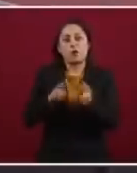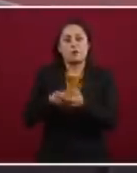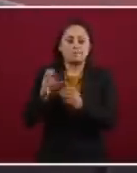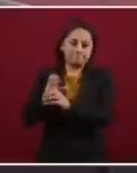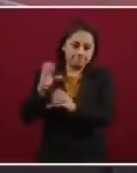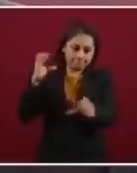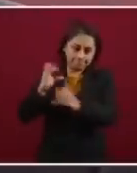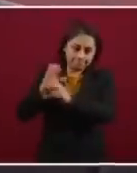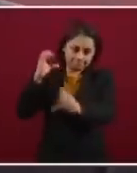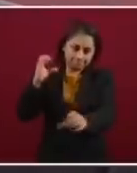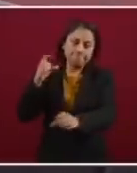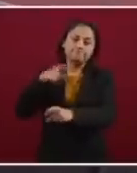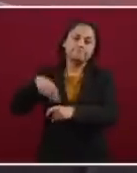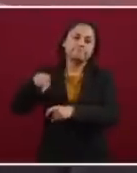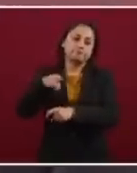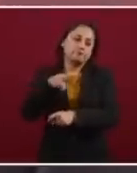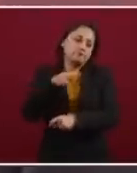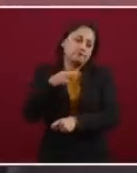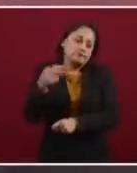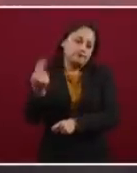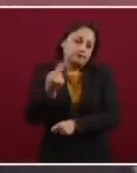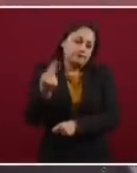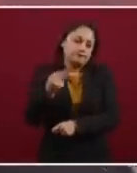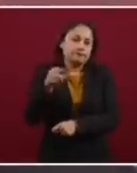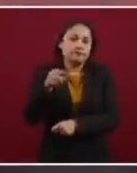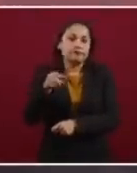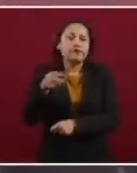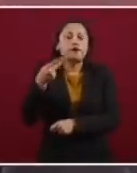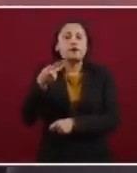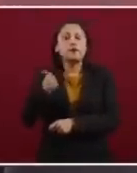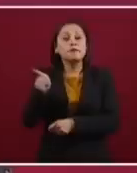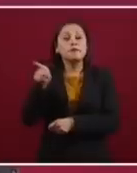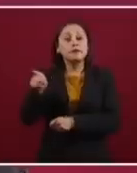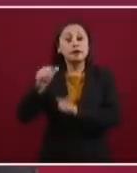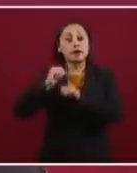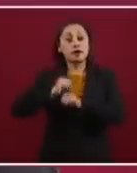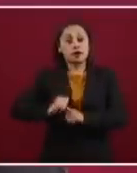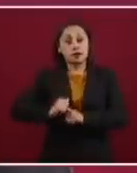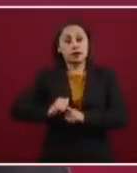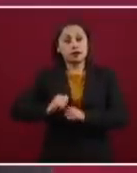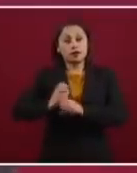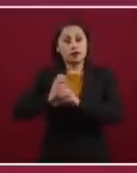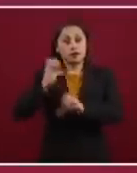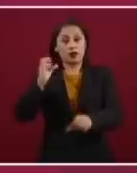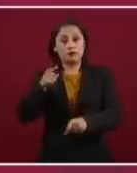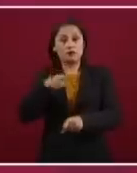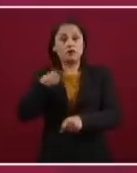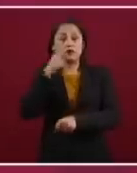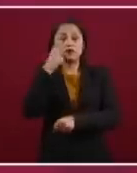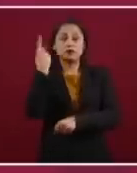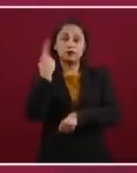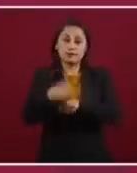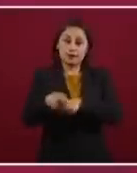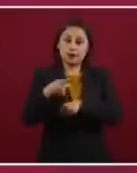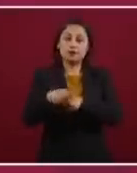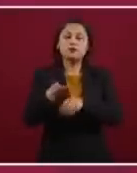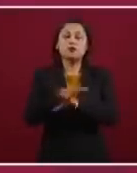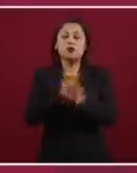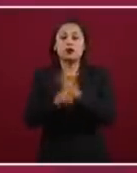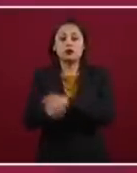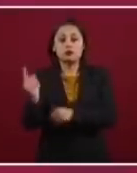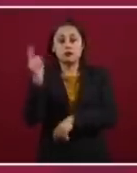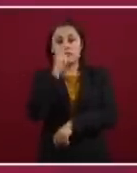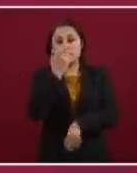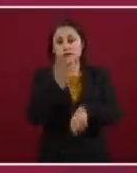no solo que es peligroso que esto no se permite por ejemplo en eeuu